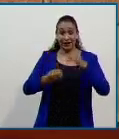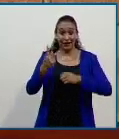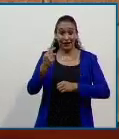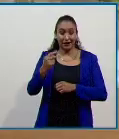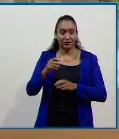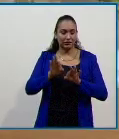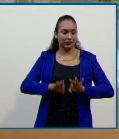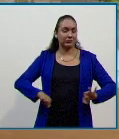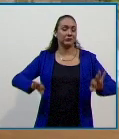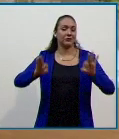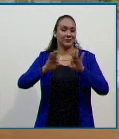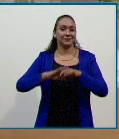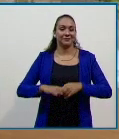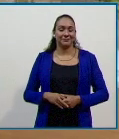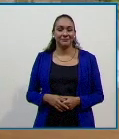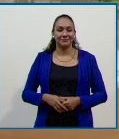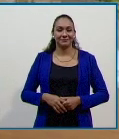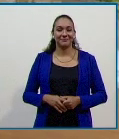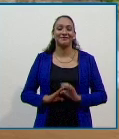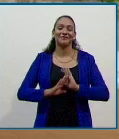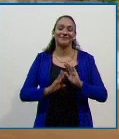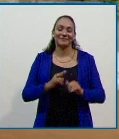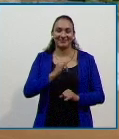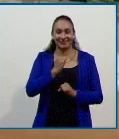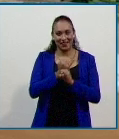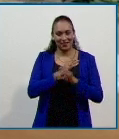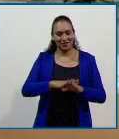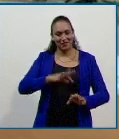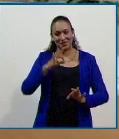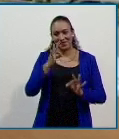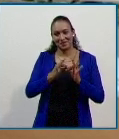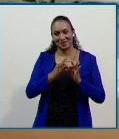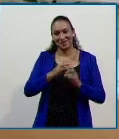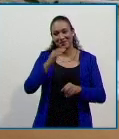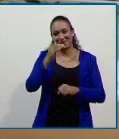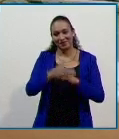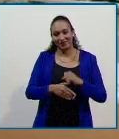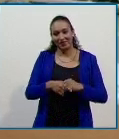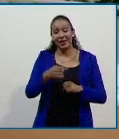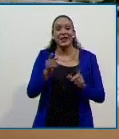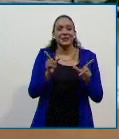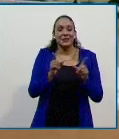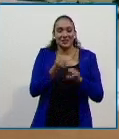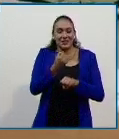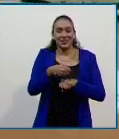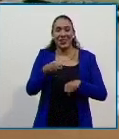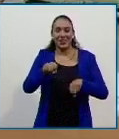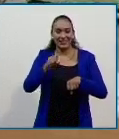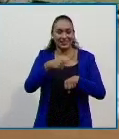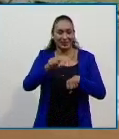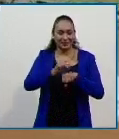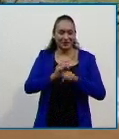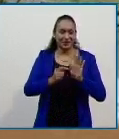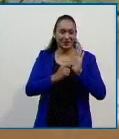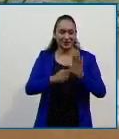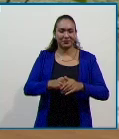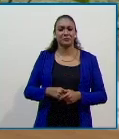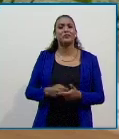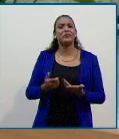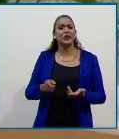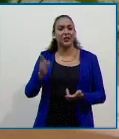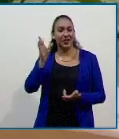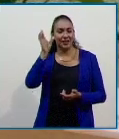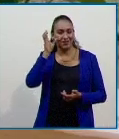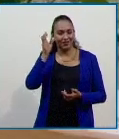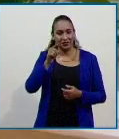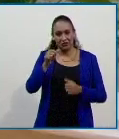necesarios. Y con esta información llegamos al final de este semanario. Soy Citlali Pérez, lo invito a mantenerse en